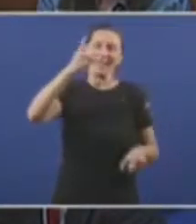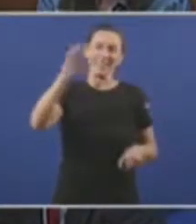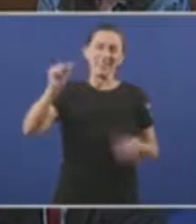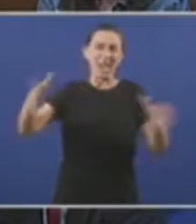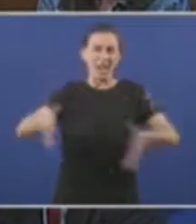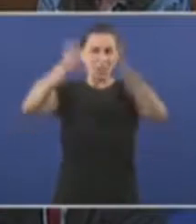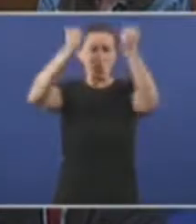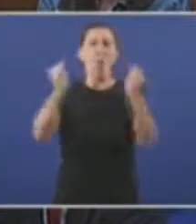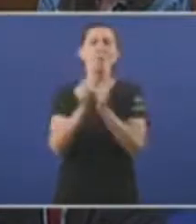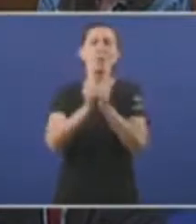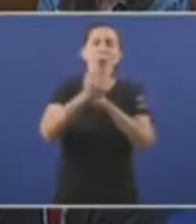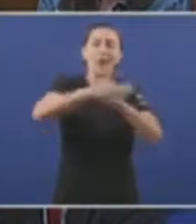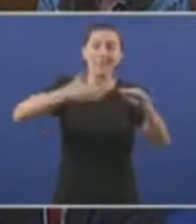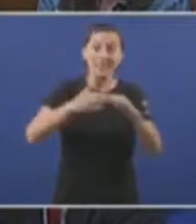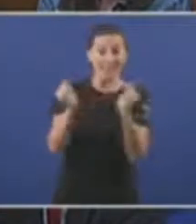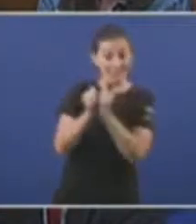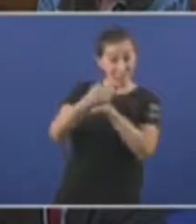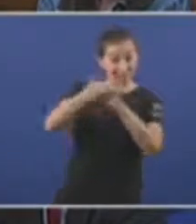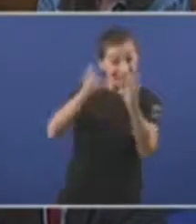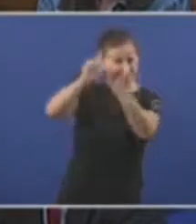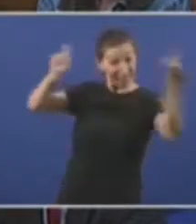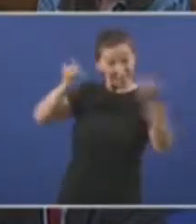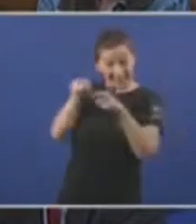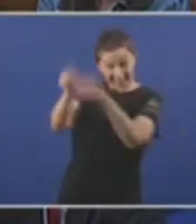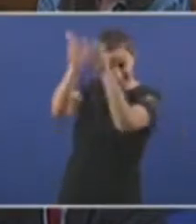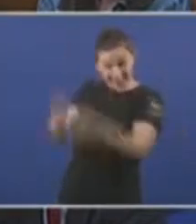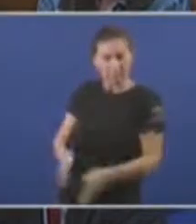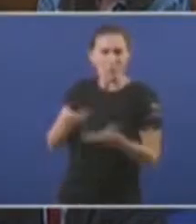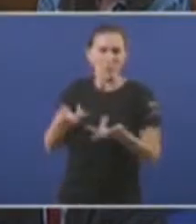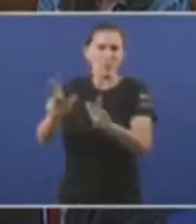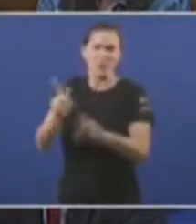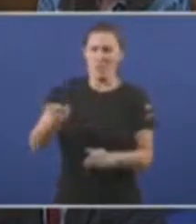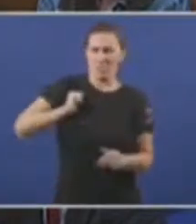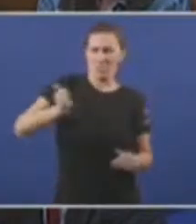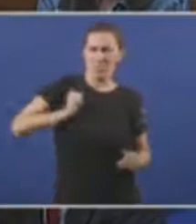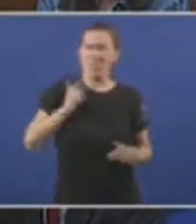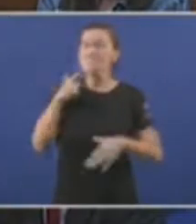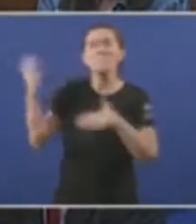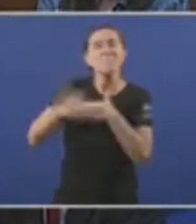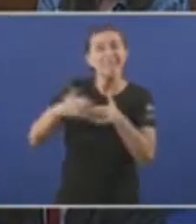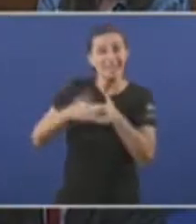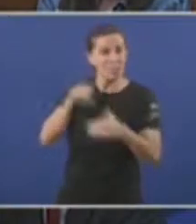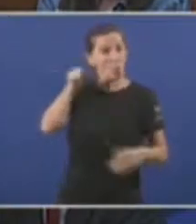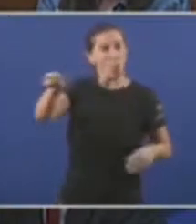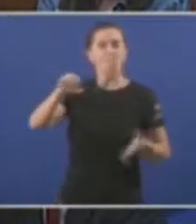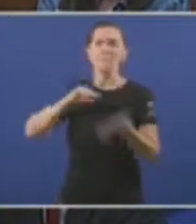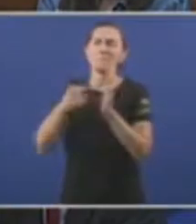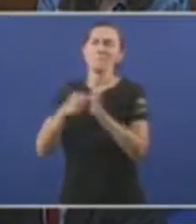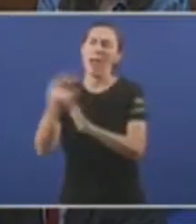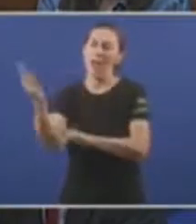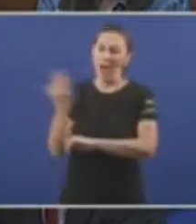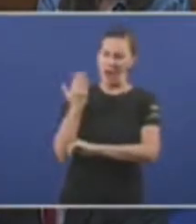En Ferroatlántica, vostede permitiulle a Villarmir dar un pelotazo. O mínimo é que se lle exixa un plan industrial